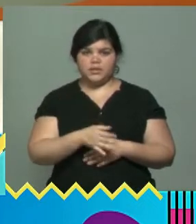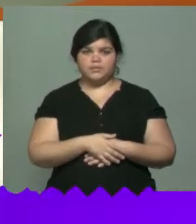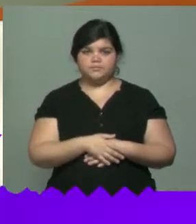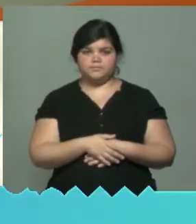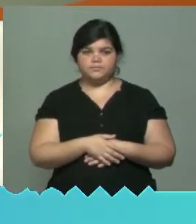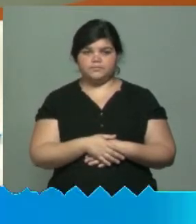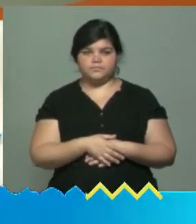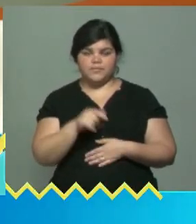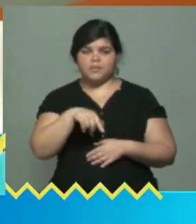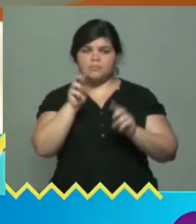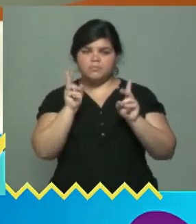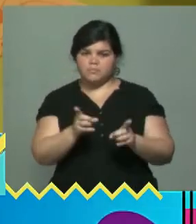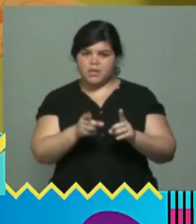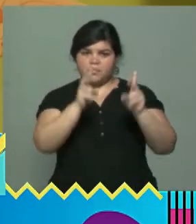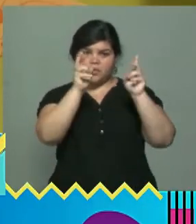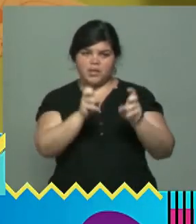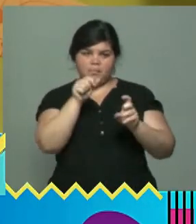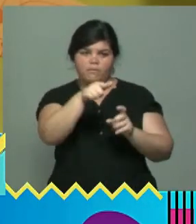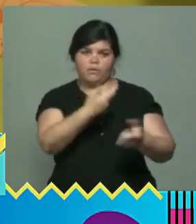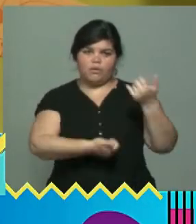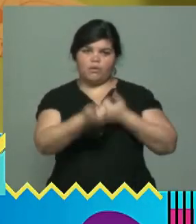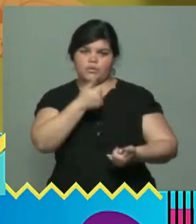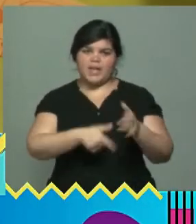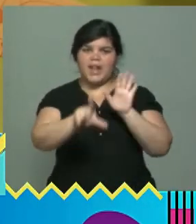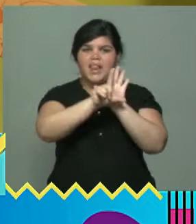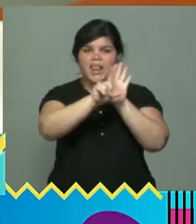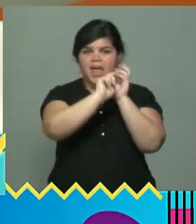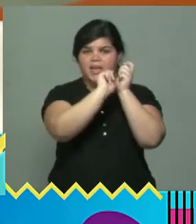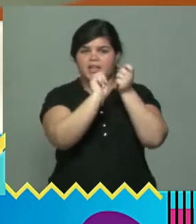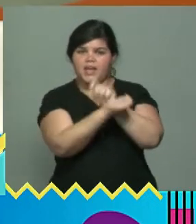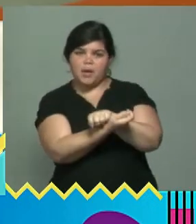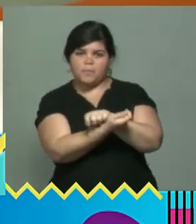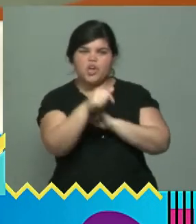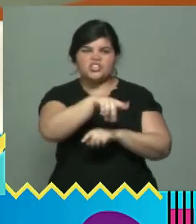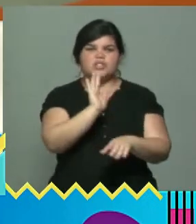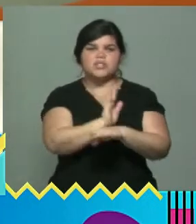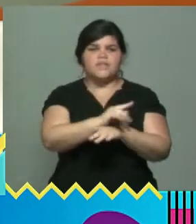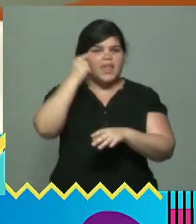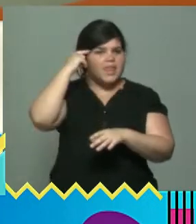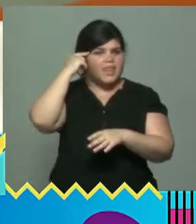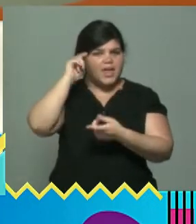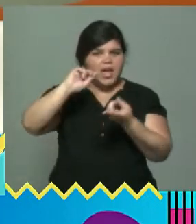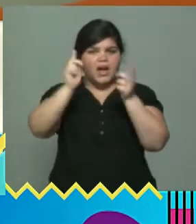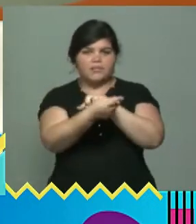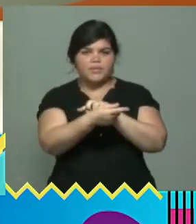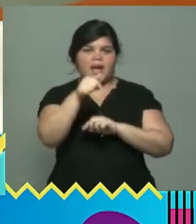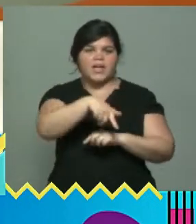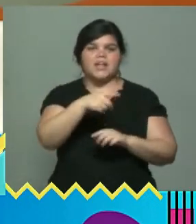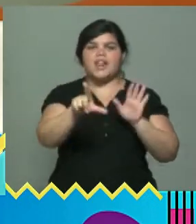que vos decías de forma introductoria con respecto al cambio de ley, un cambio de paradigma que introduce la ley